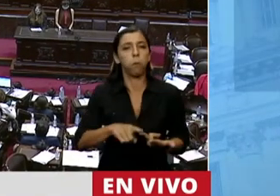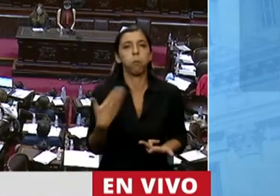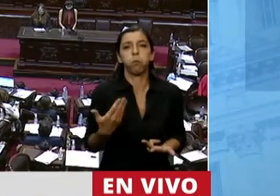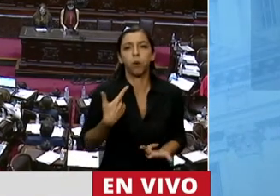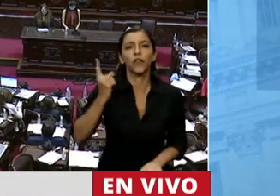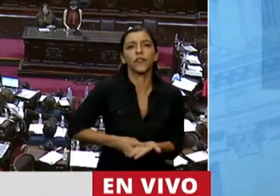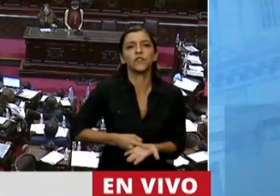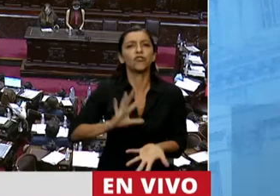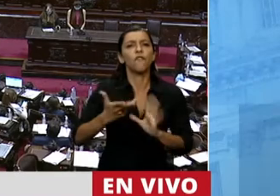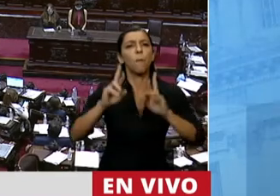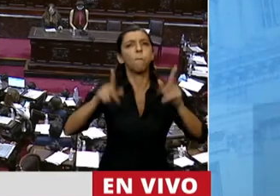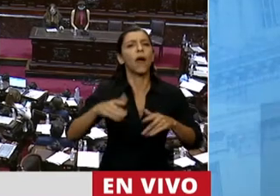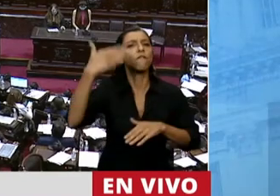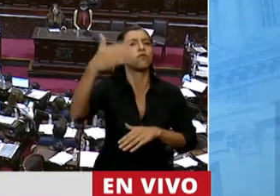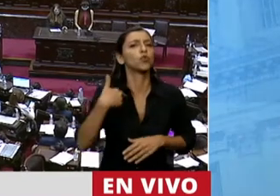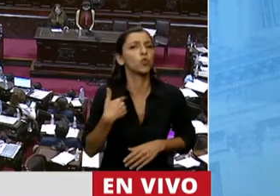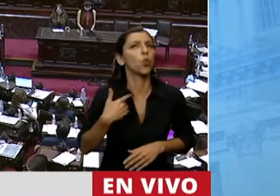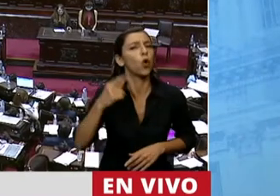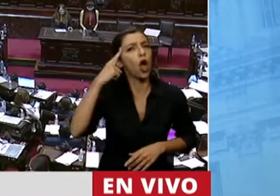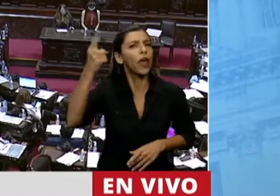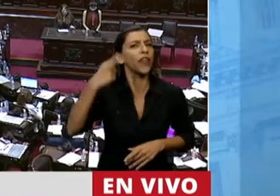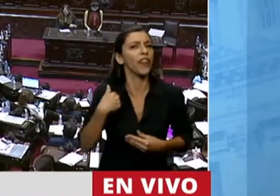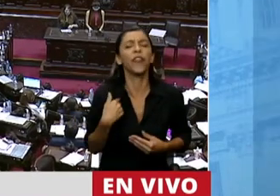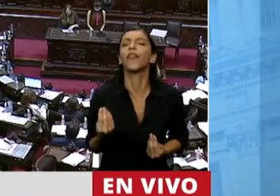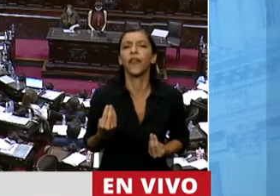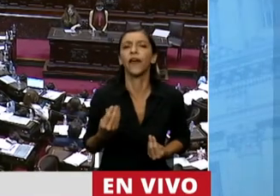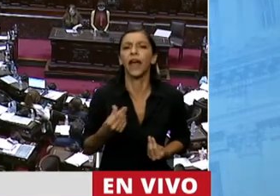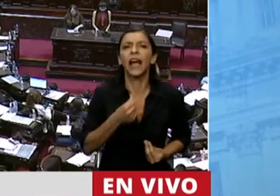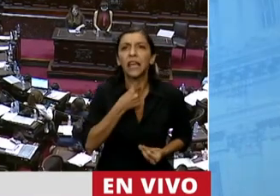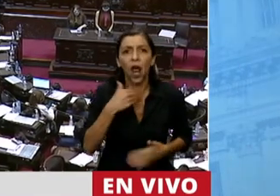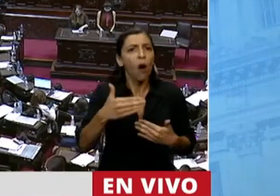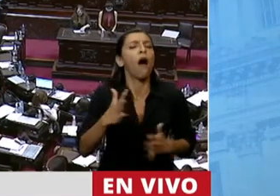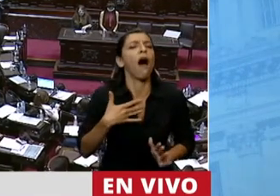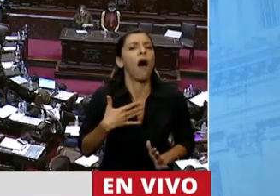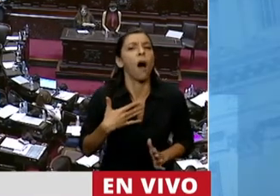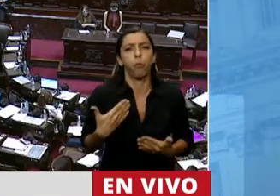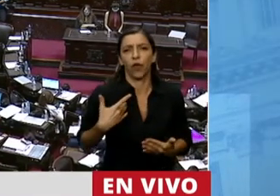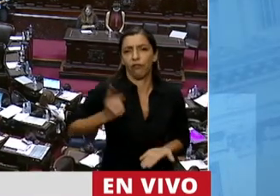sobre su proyecto de vida. Quiero que todas las mujeres tengan esa misma posibilidad.